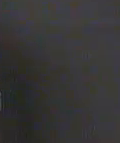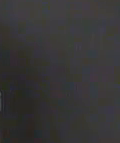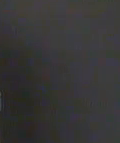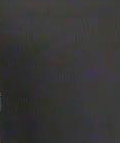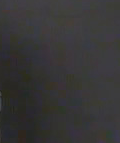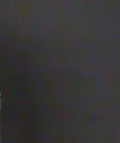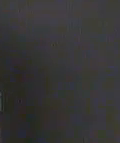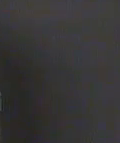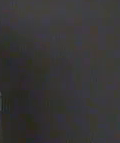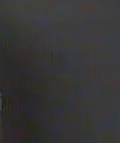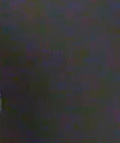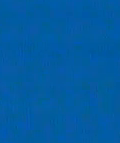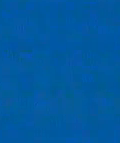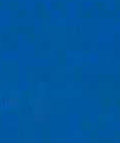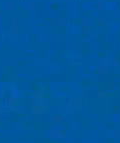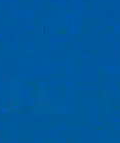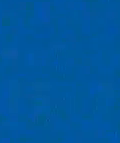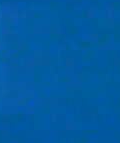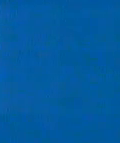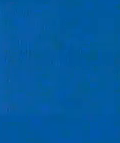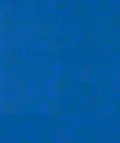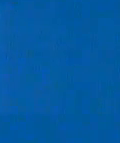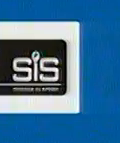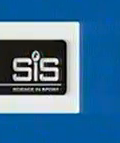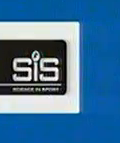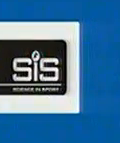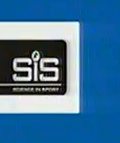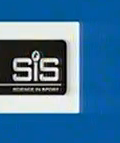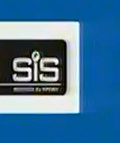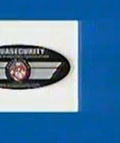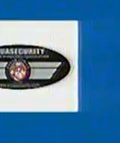at Coliseo Rumiñahui.